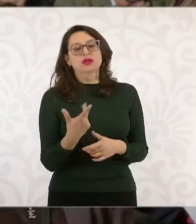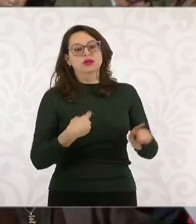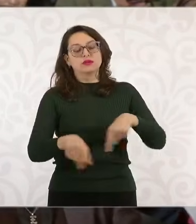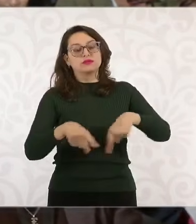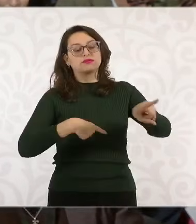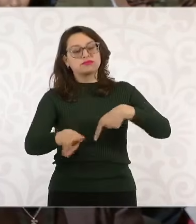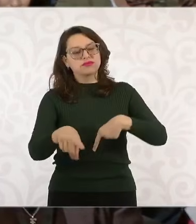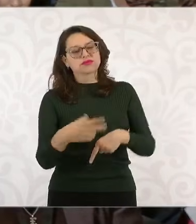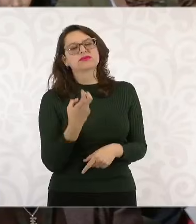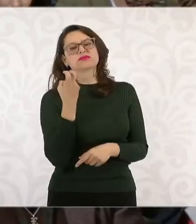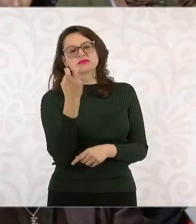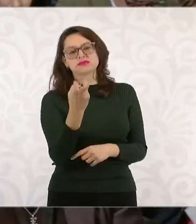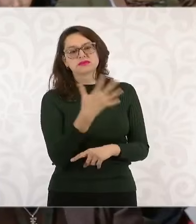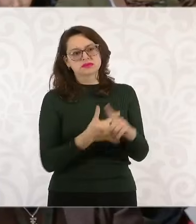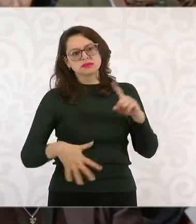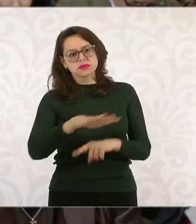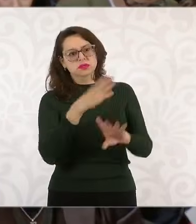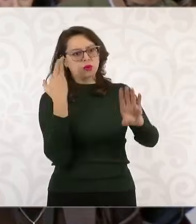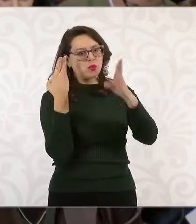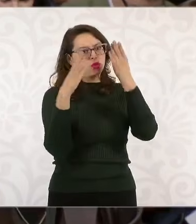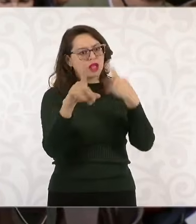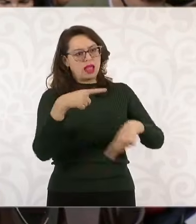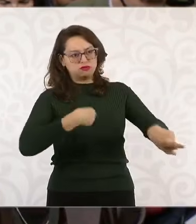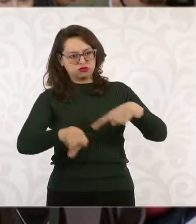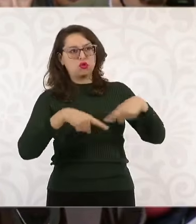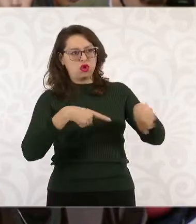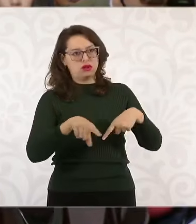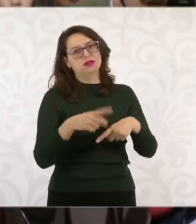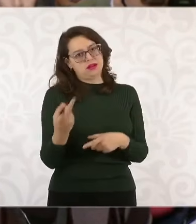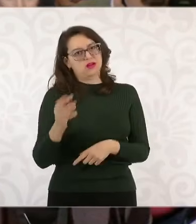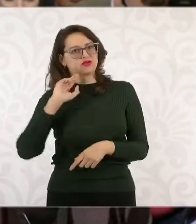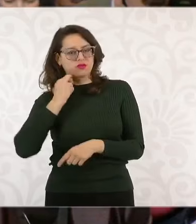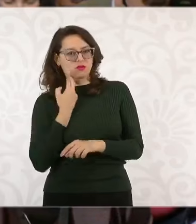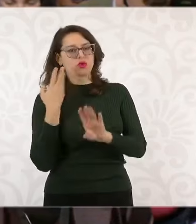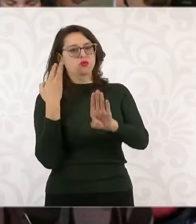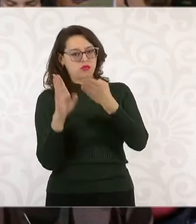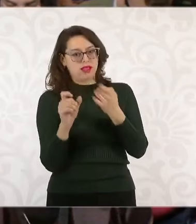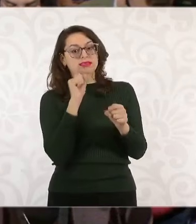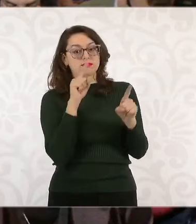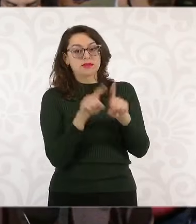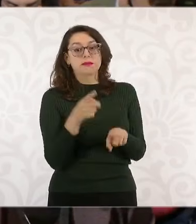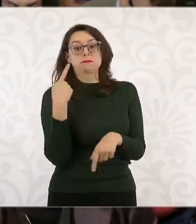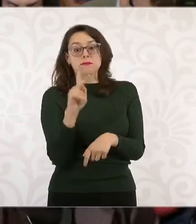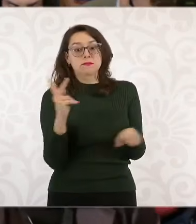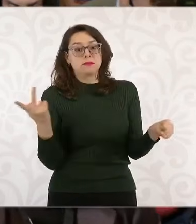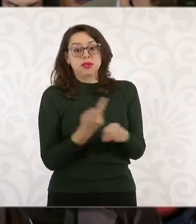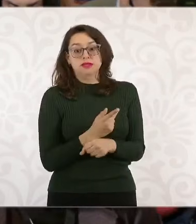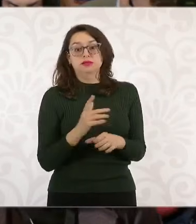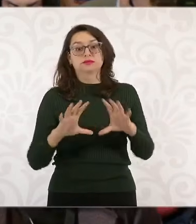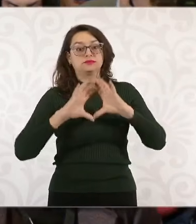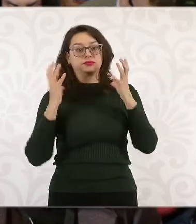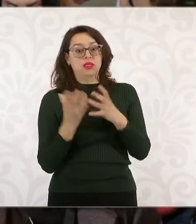Es en contexto por el Mundial de Fútbol, pero este tipo de actividades que ya están generalizadas en todo el mundo